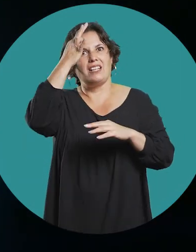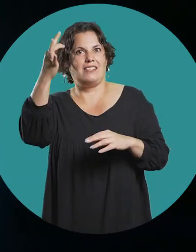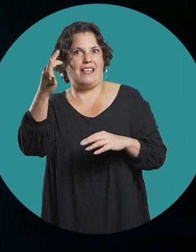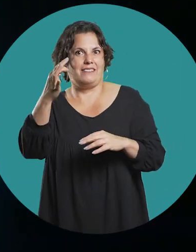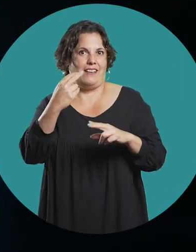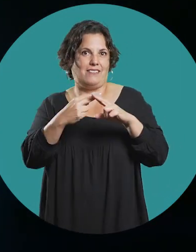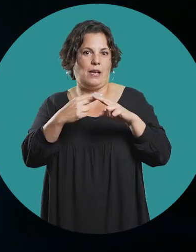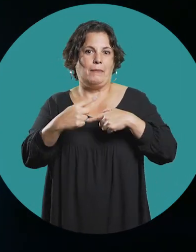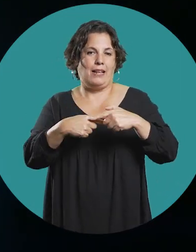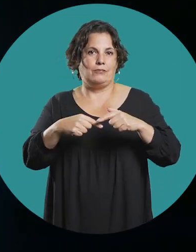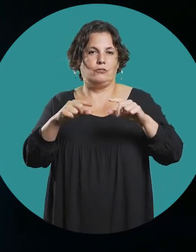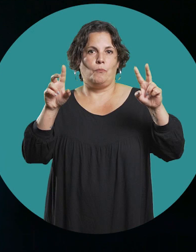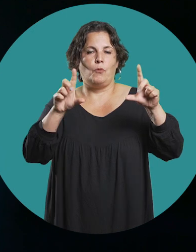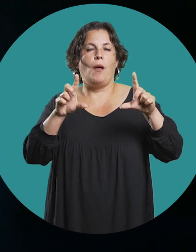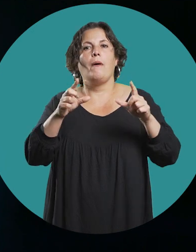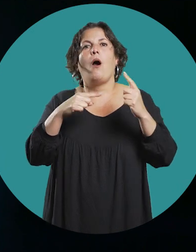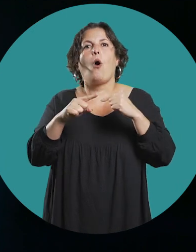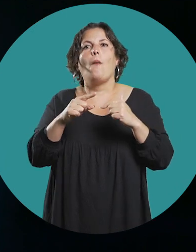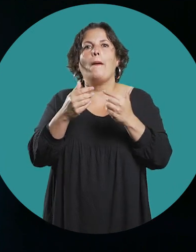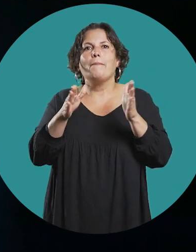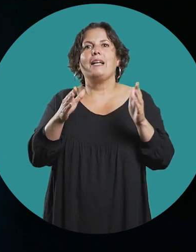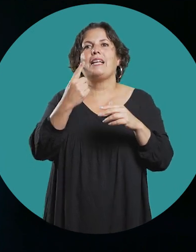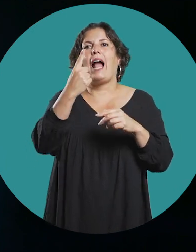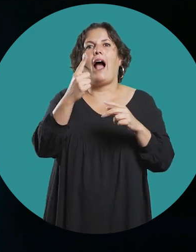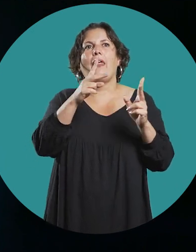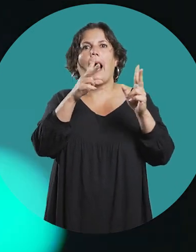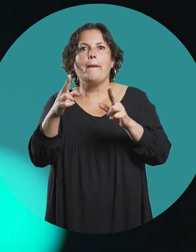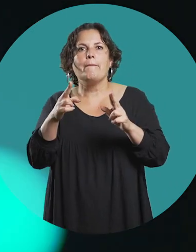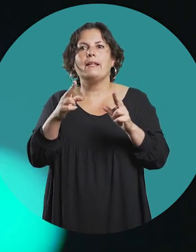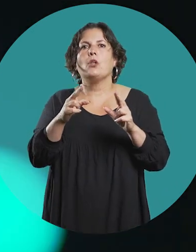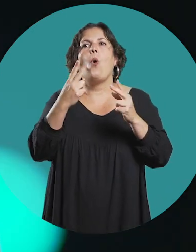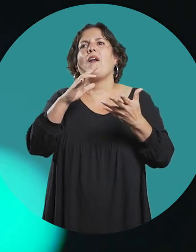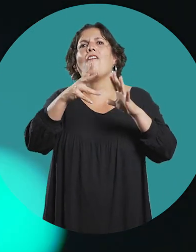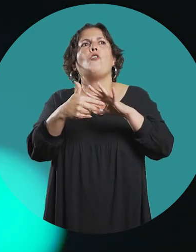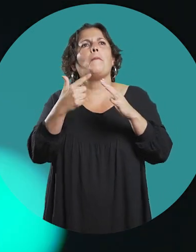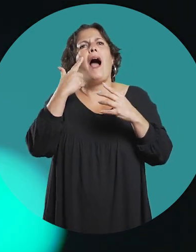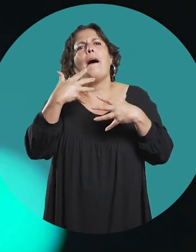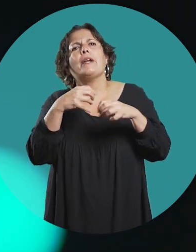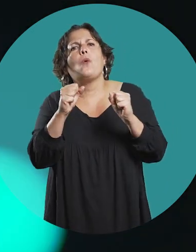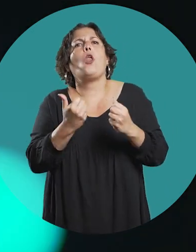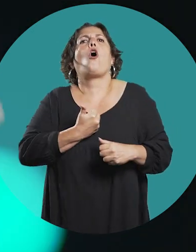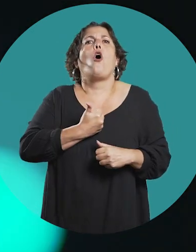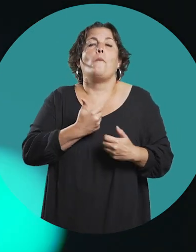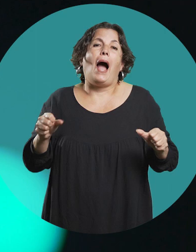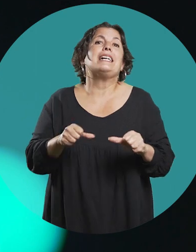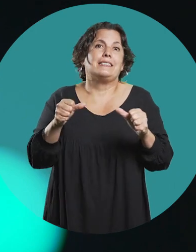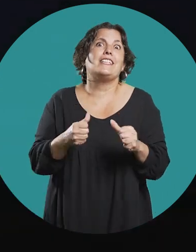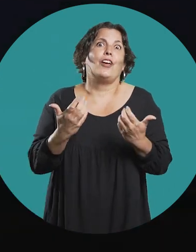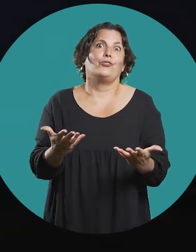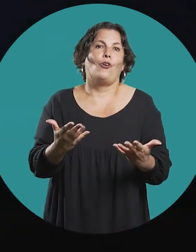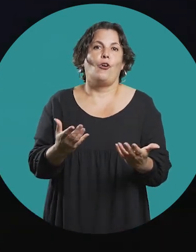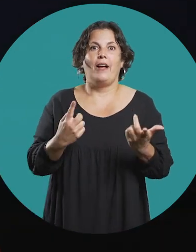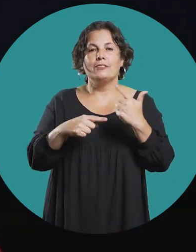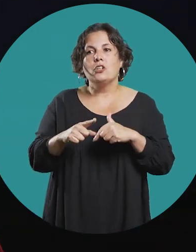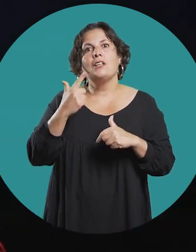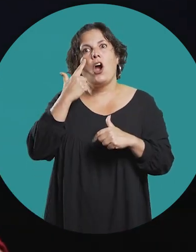tenía este lema, como el latiguillo de cada capítulo, era como solo hay una forma de averiguarlo. ¿Cómo? Haciéndolo.